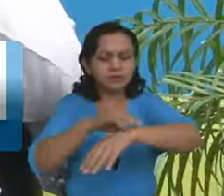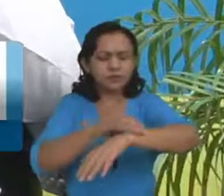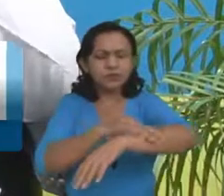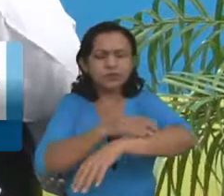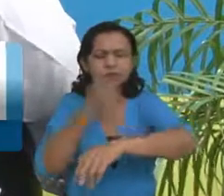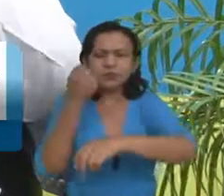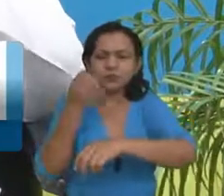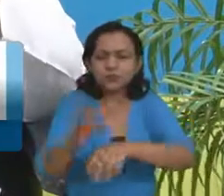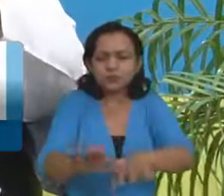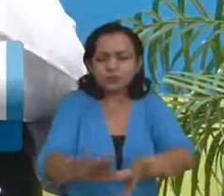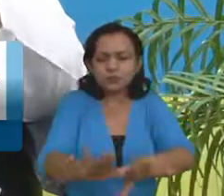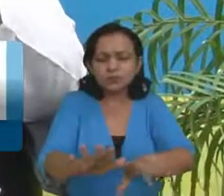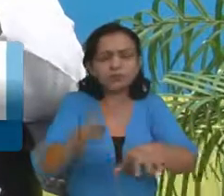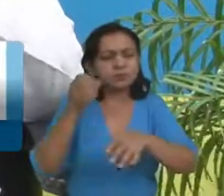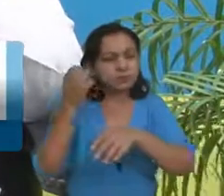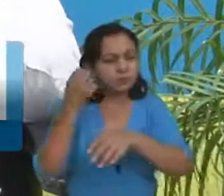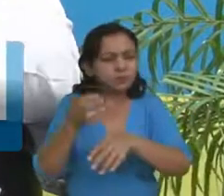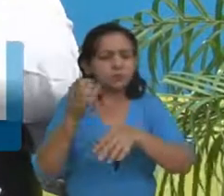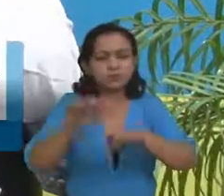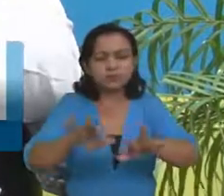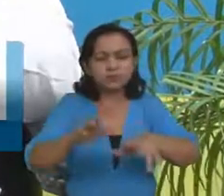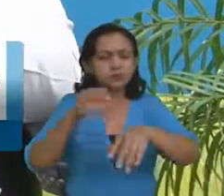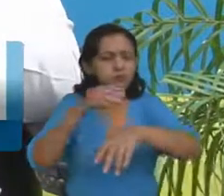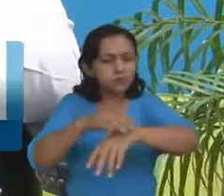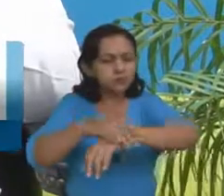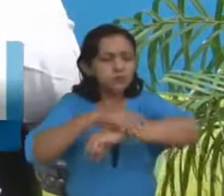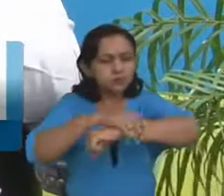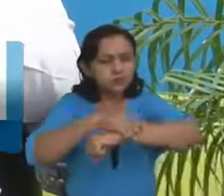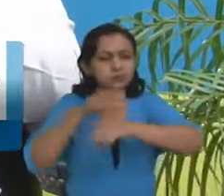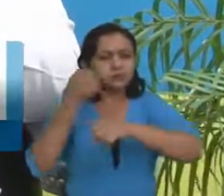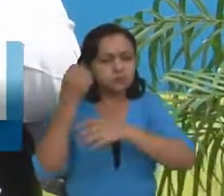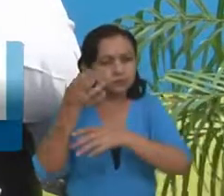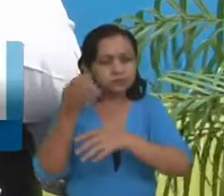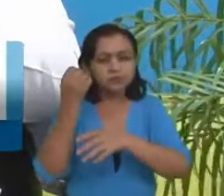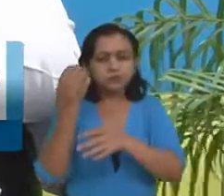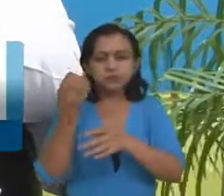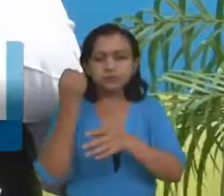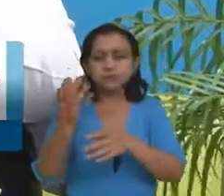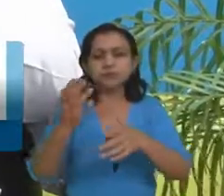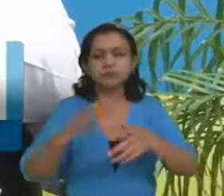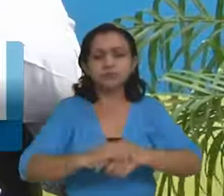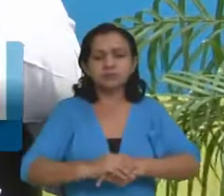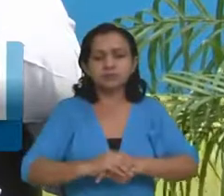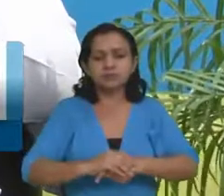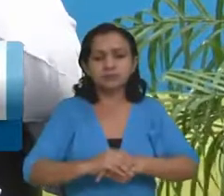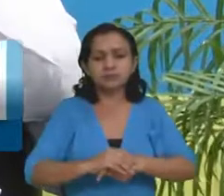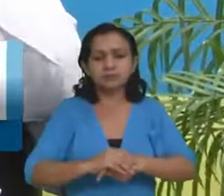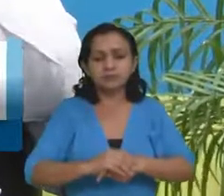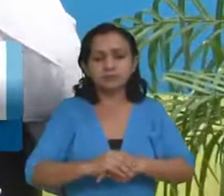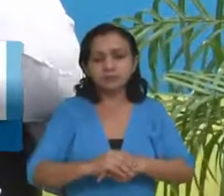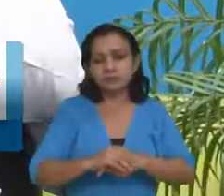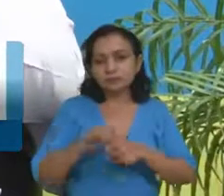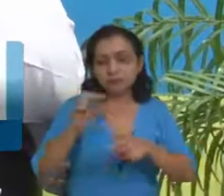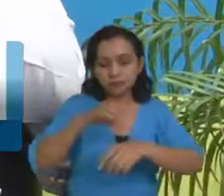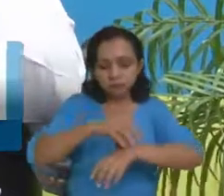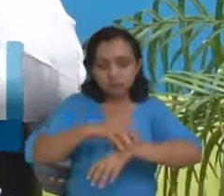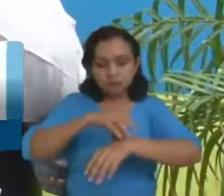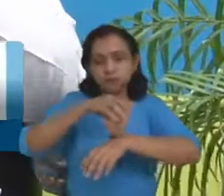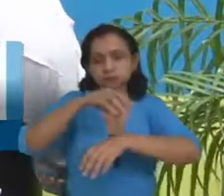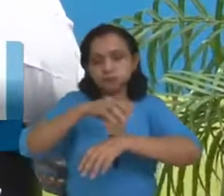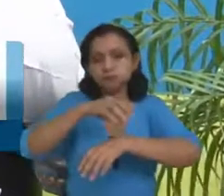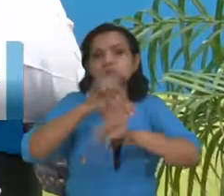¿verdad? Sabemos que es un problema articular, ¿ya? Dolor en la articulación, un poco de inflamación, puede